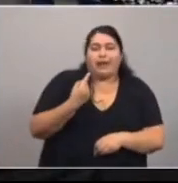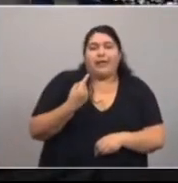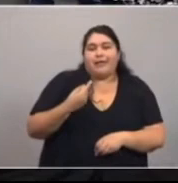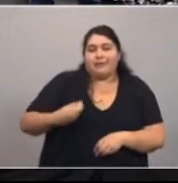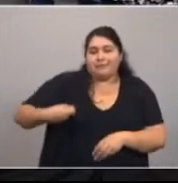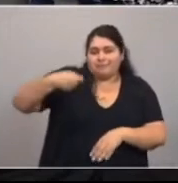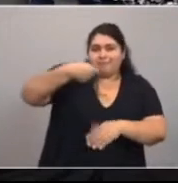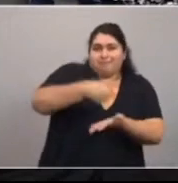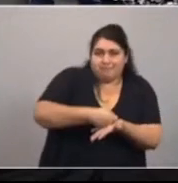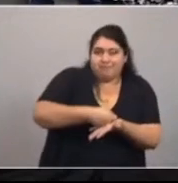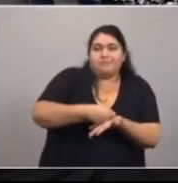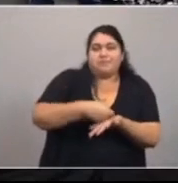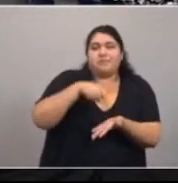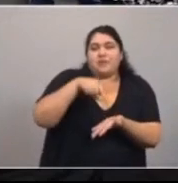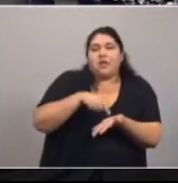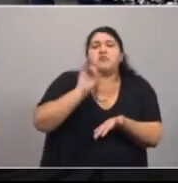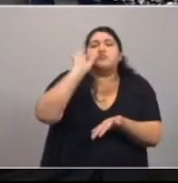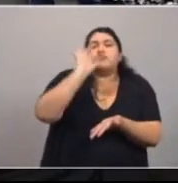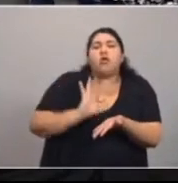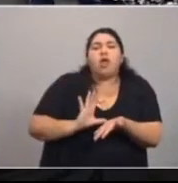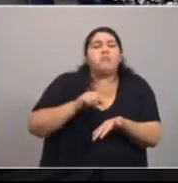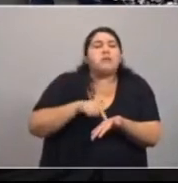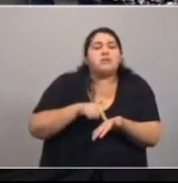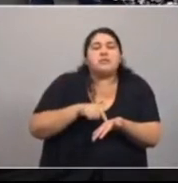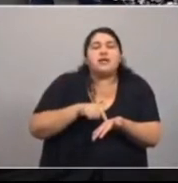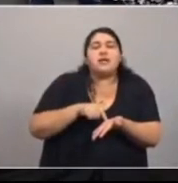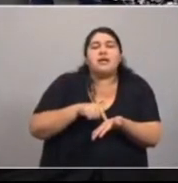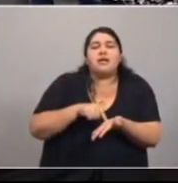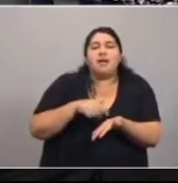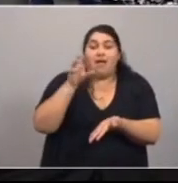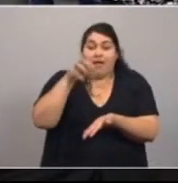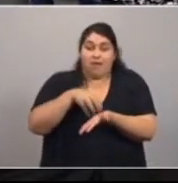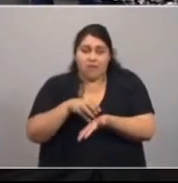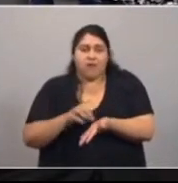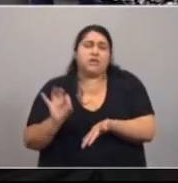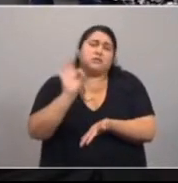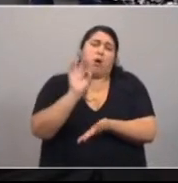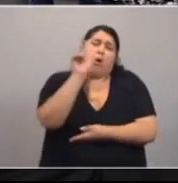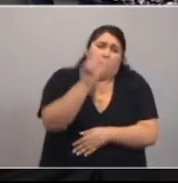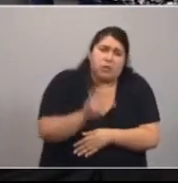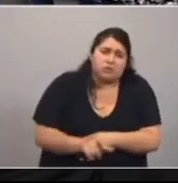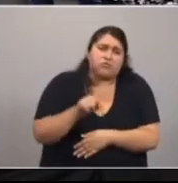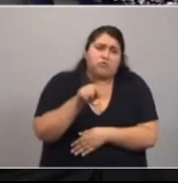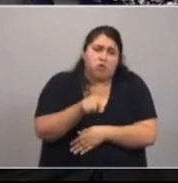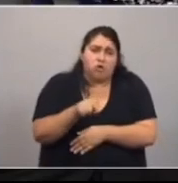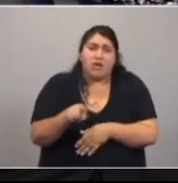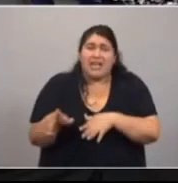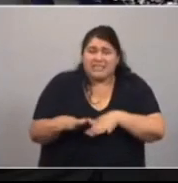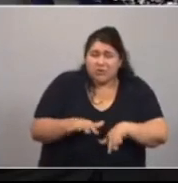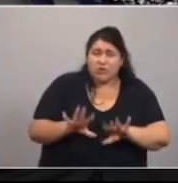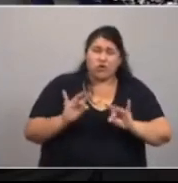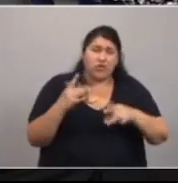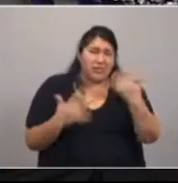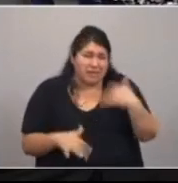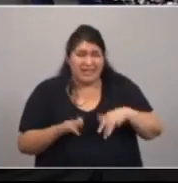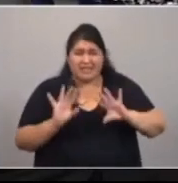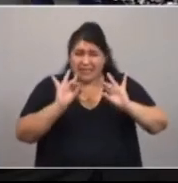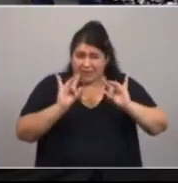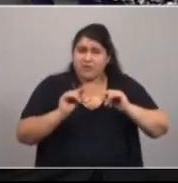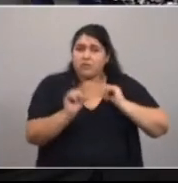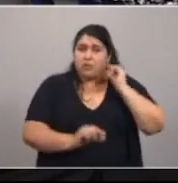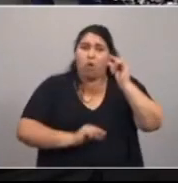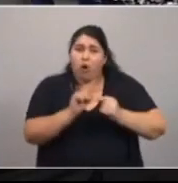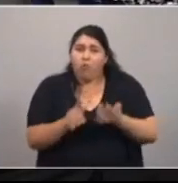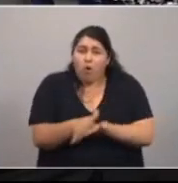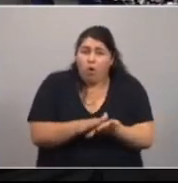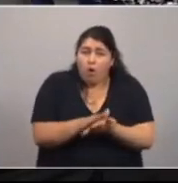cuando la empresa o la persona sale de la situación de emergencia que está viviendo. Y lo otro que hicimos en